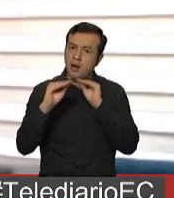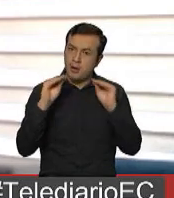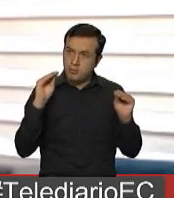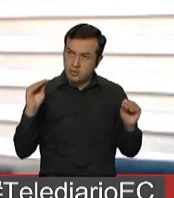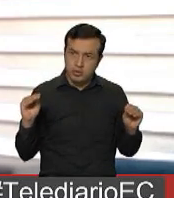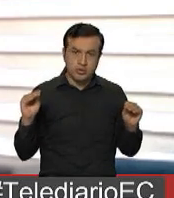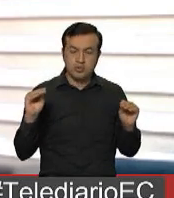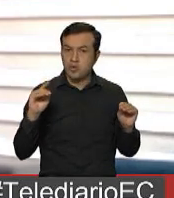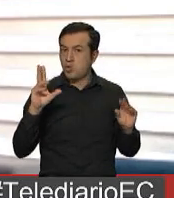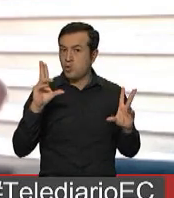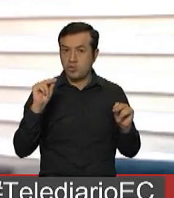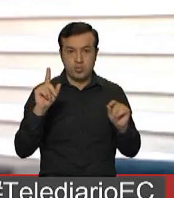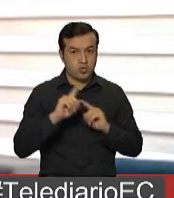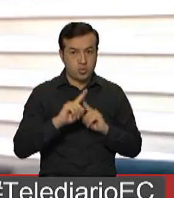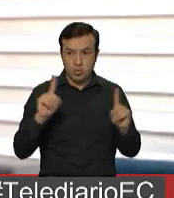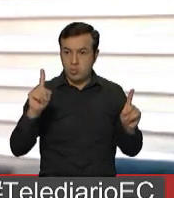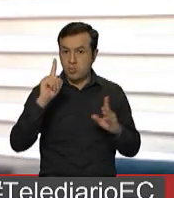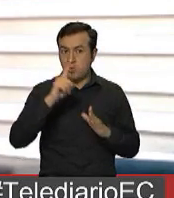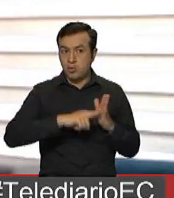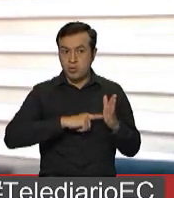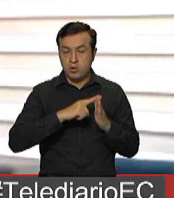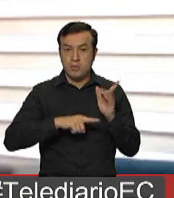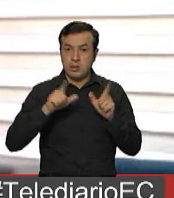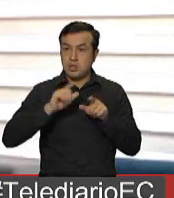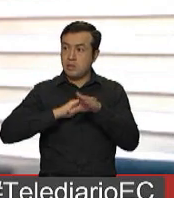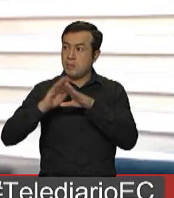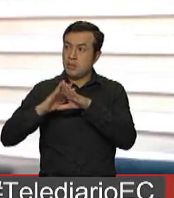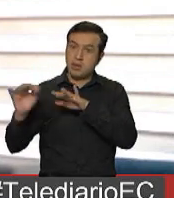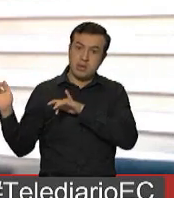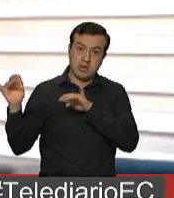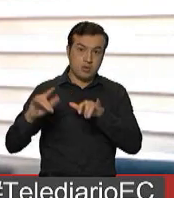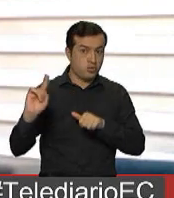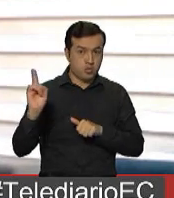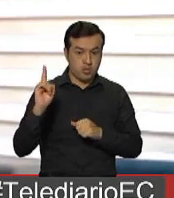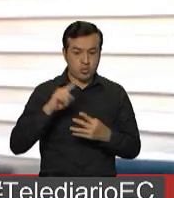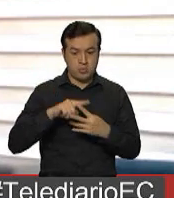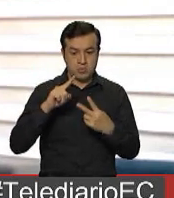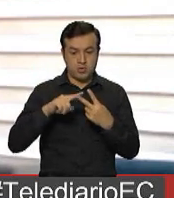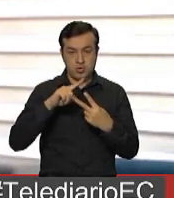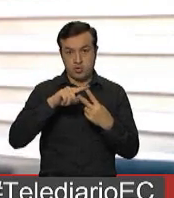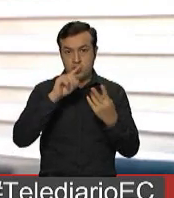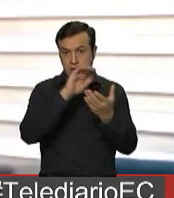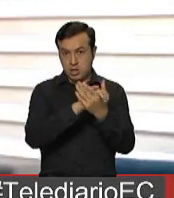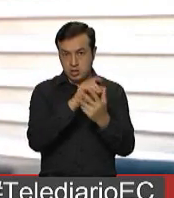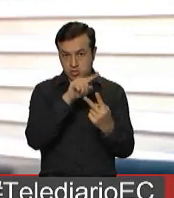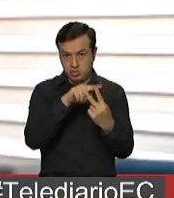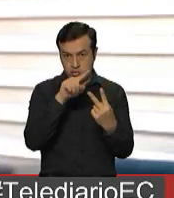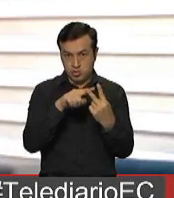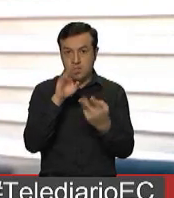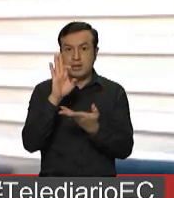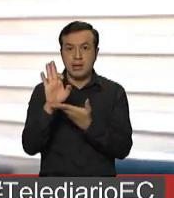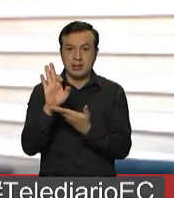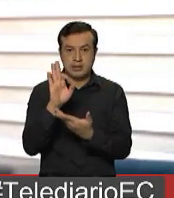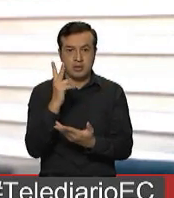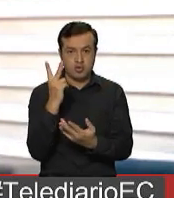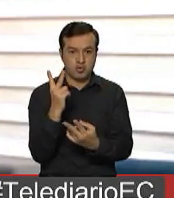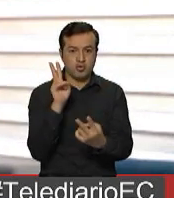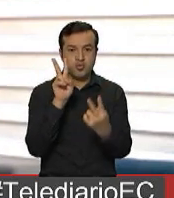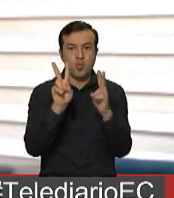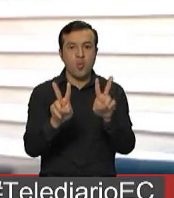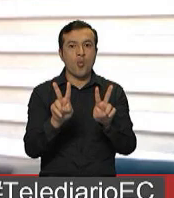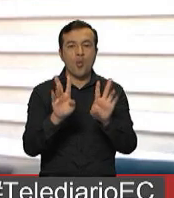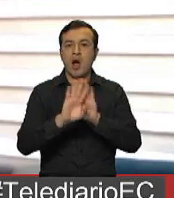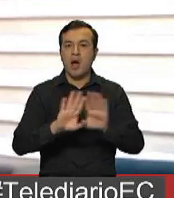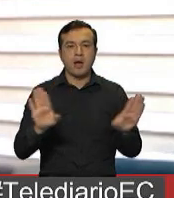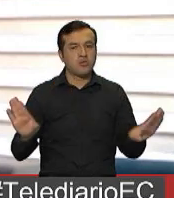no están permitidos los invitados, es decir, que solamente puede entrar a nuestra agencia los contrayentes y dos testigos. Se